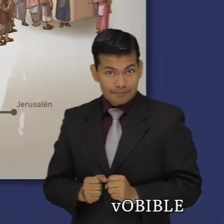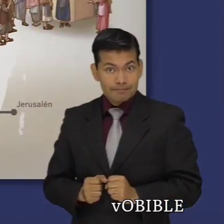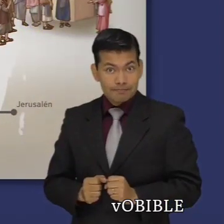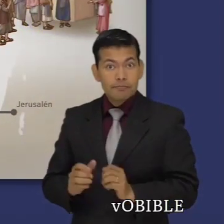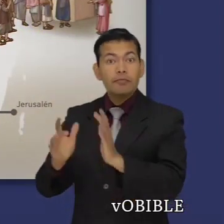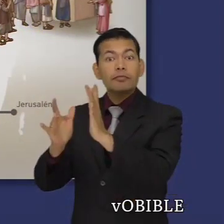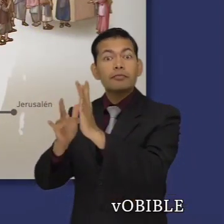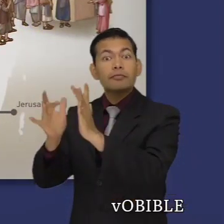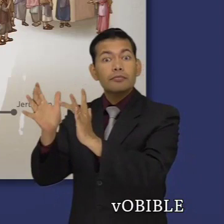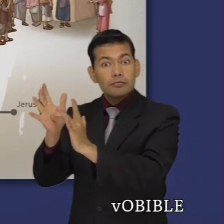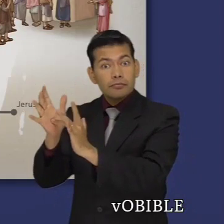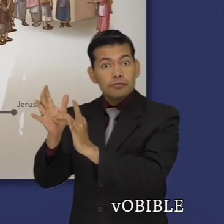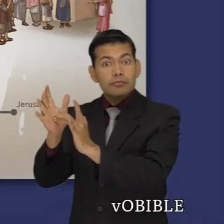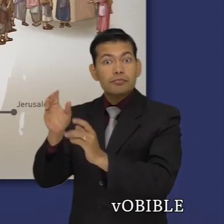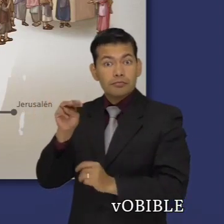reunión.